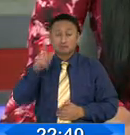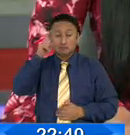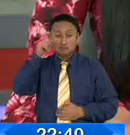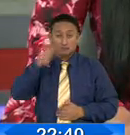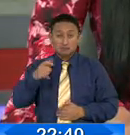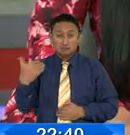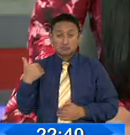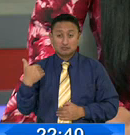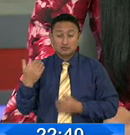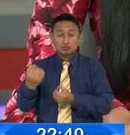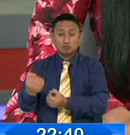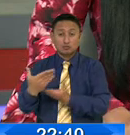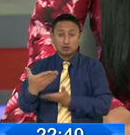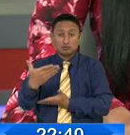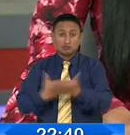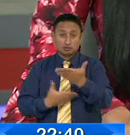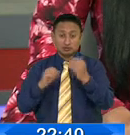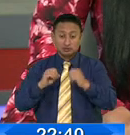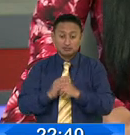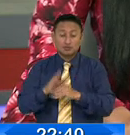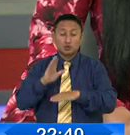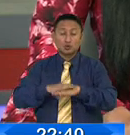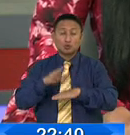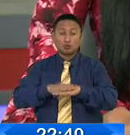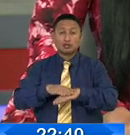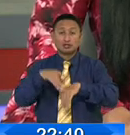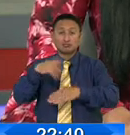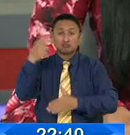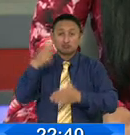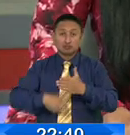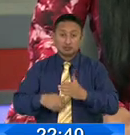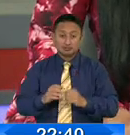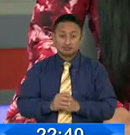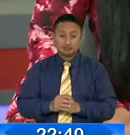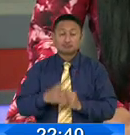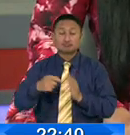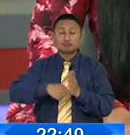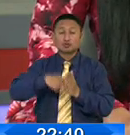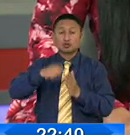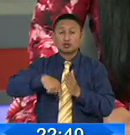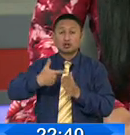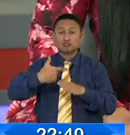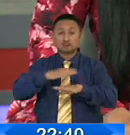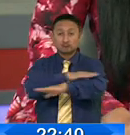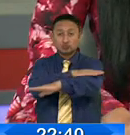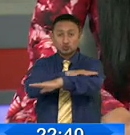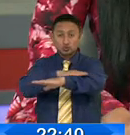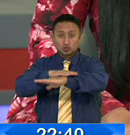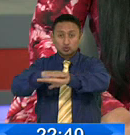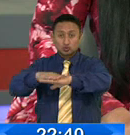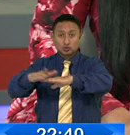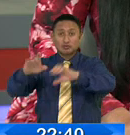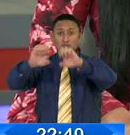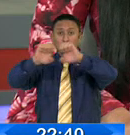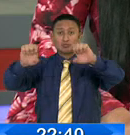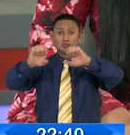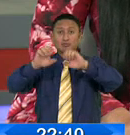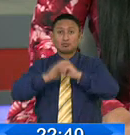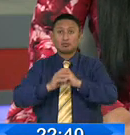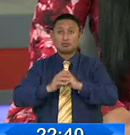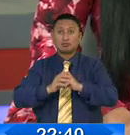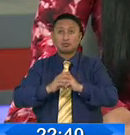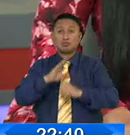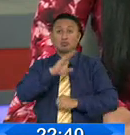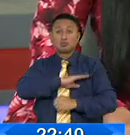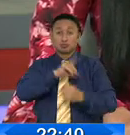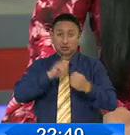el informe con indicios de responsabilidad penal del contrato de pavimentación suscrito por la empresa de obras públicas del municipio de